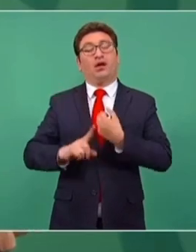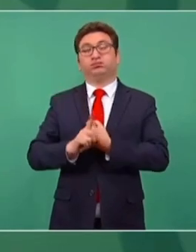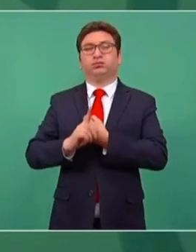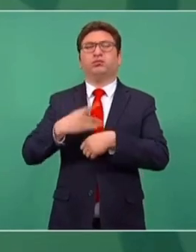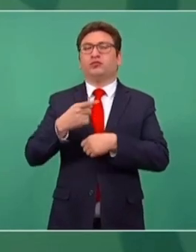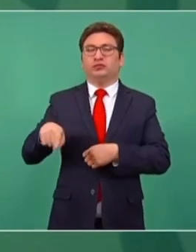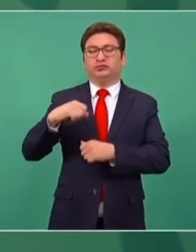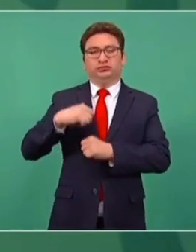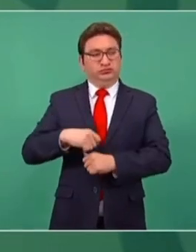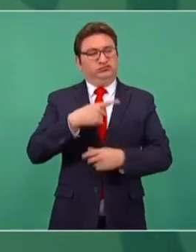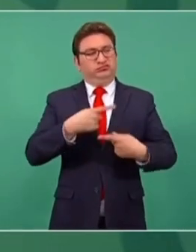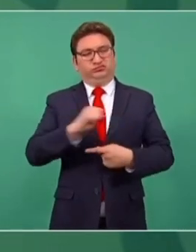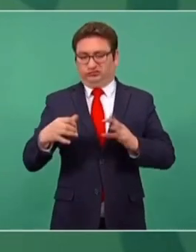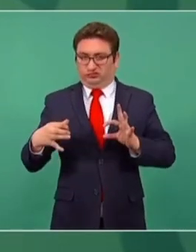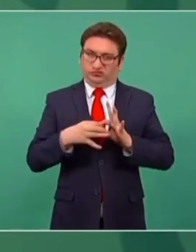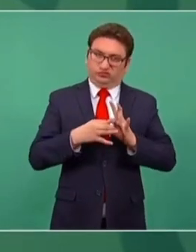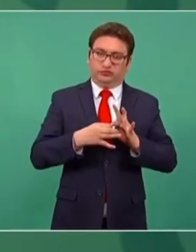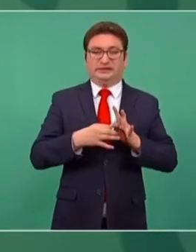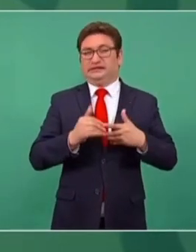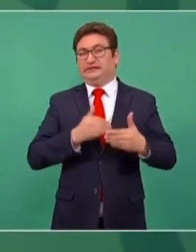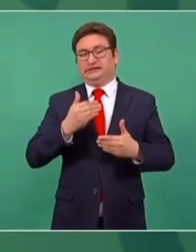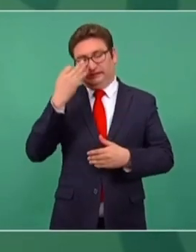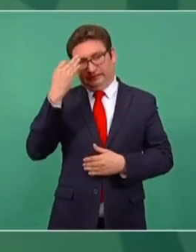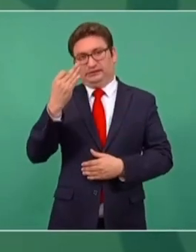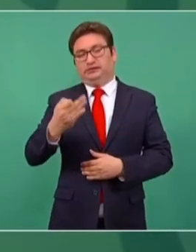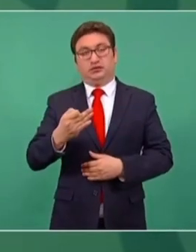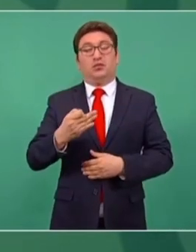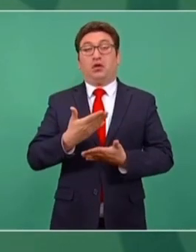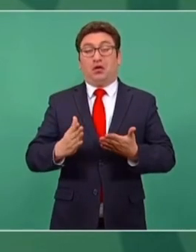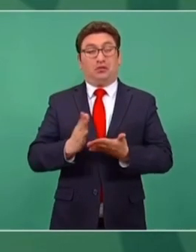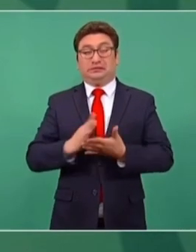contubernio, echó raíces,